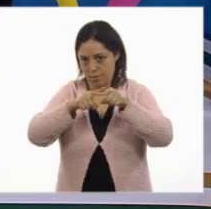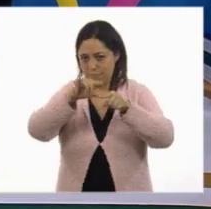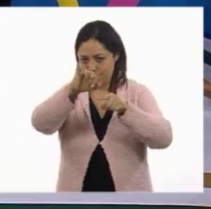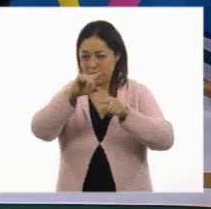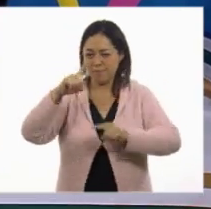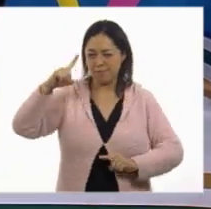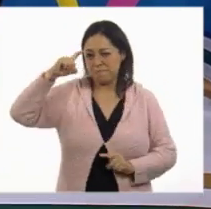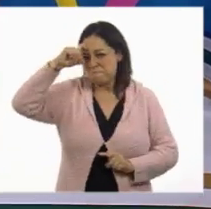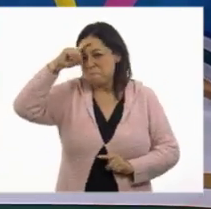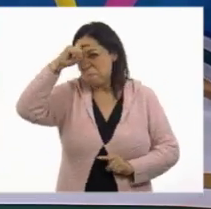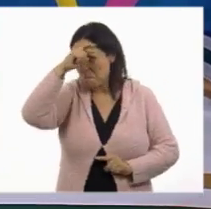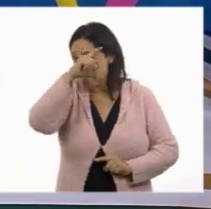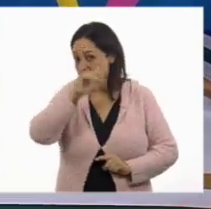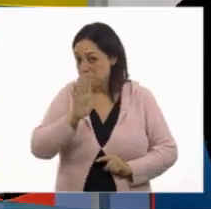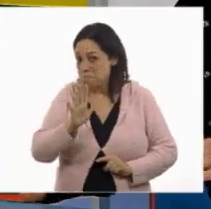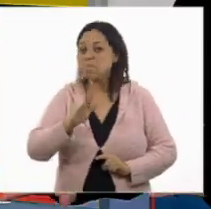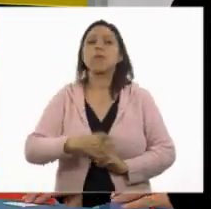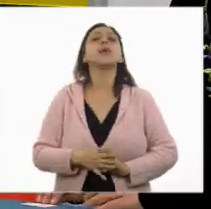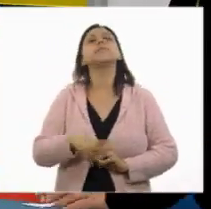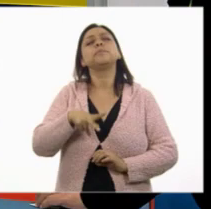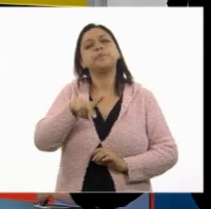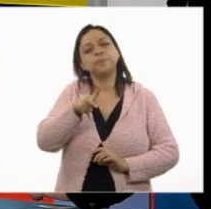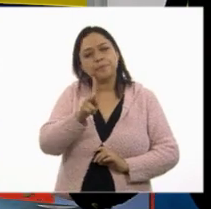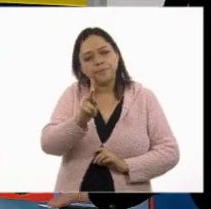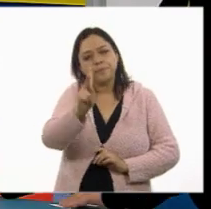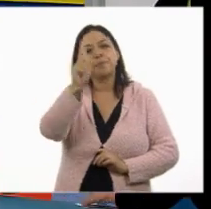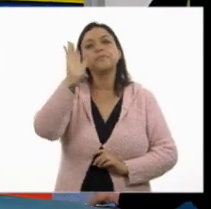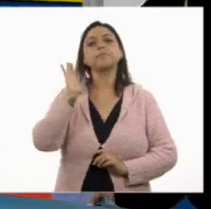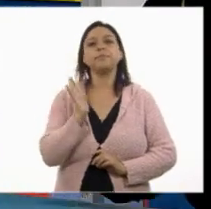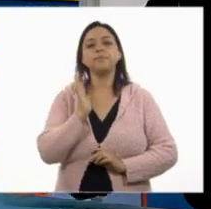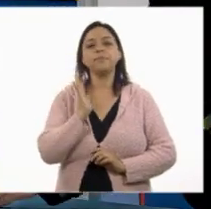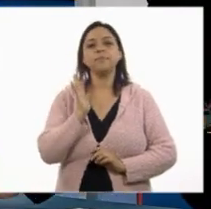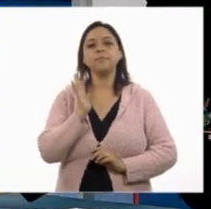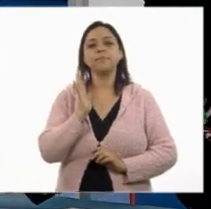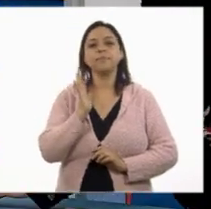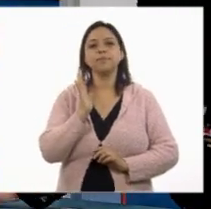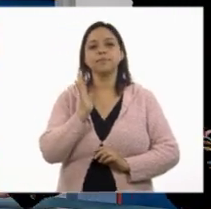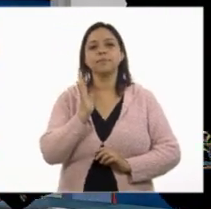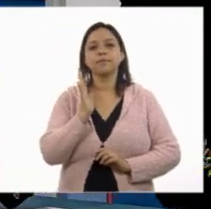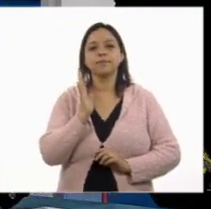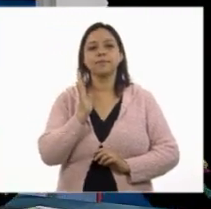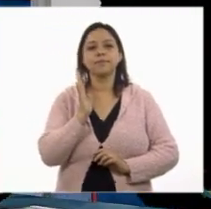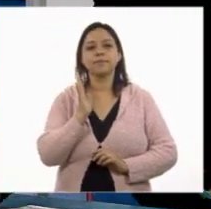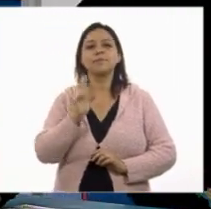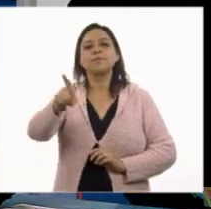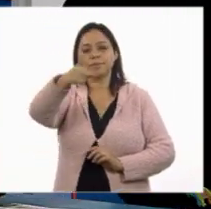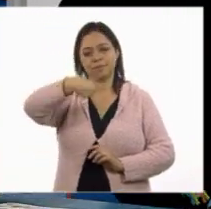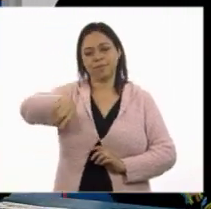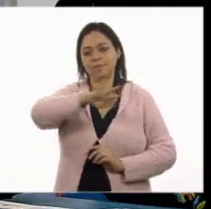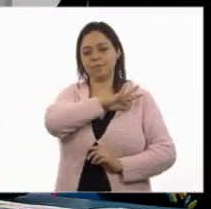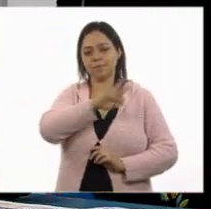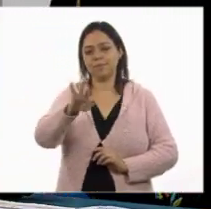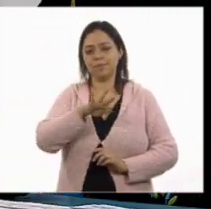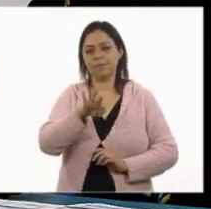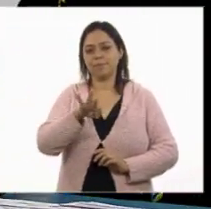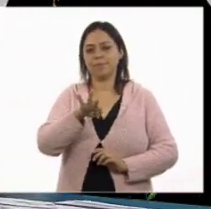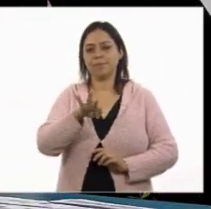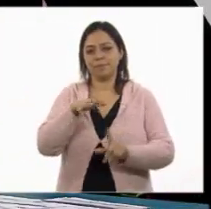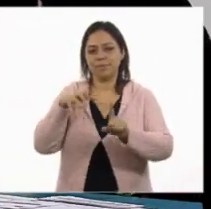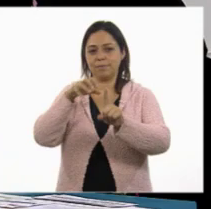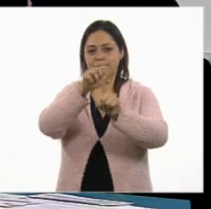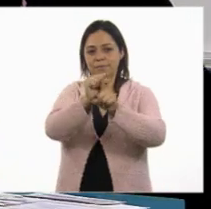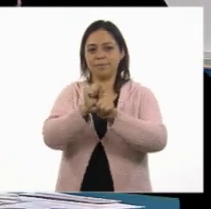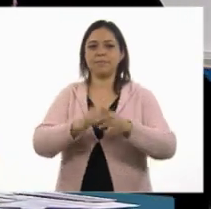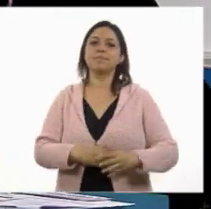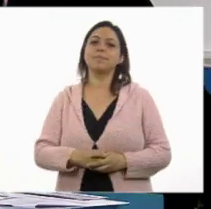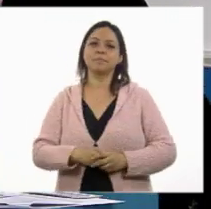un poquito complicada, pero yo creo que lo podemos hacer, ¿sale? Se me hace que el